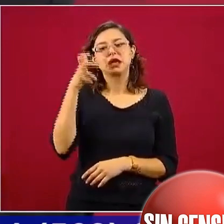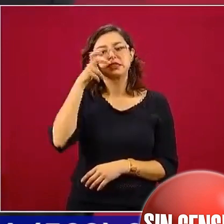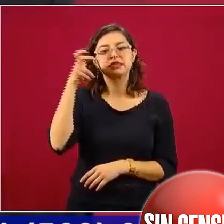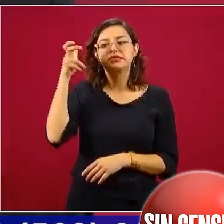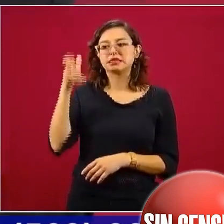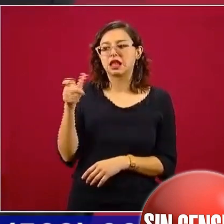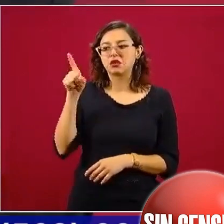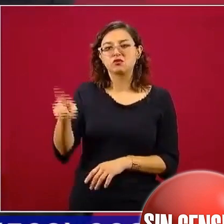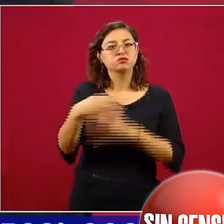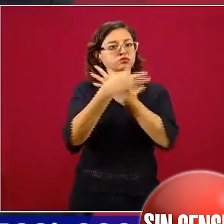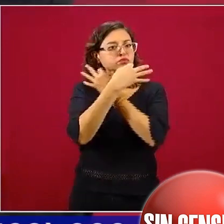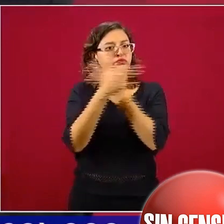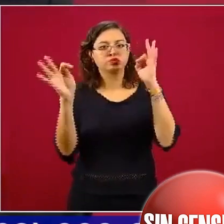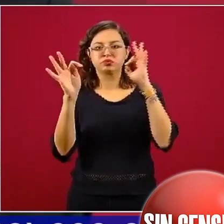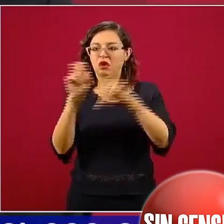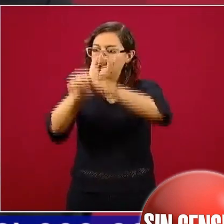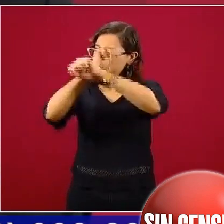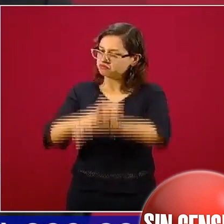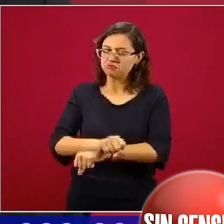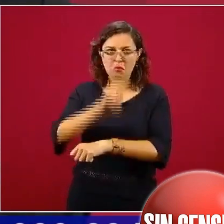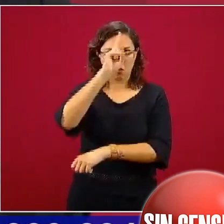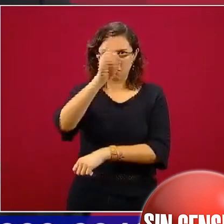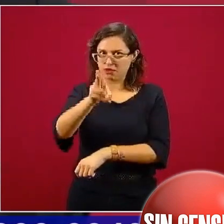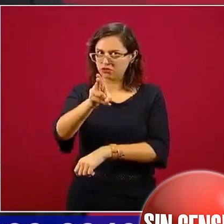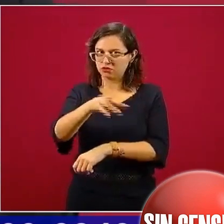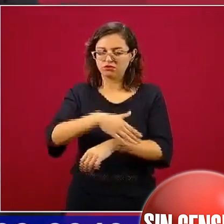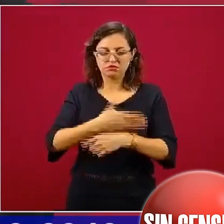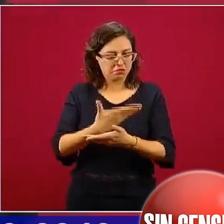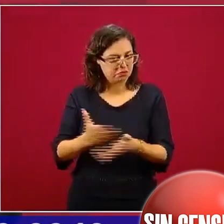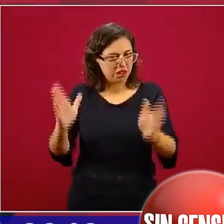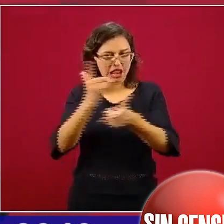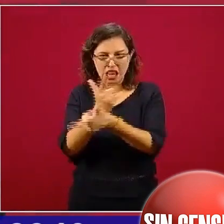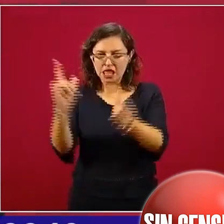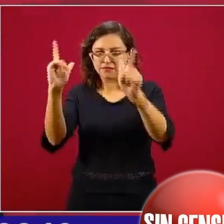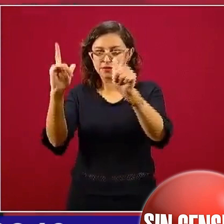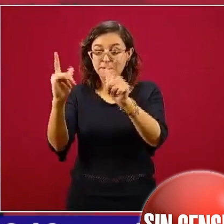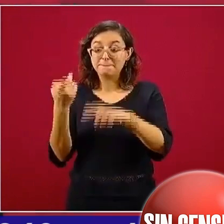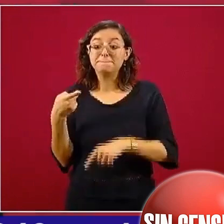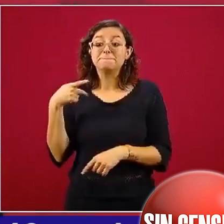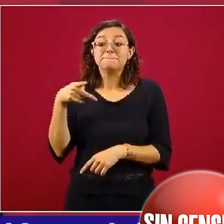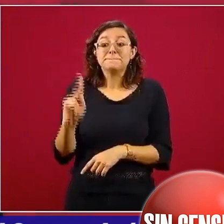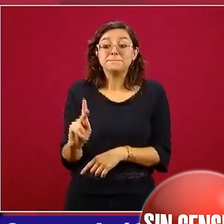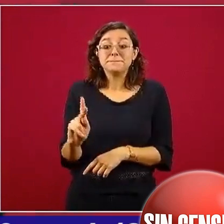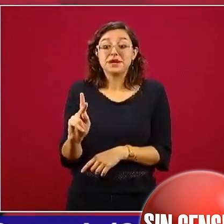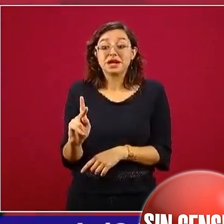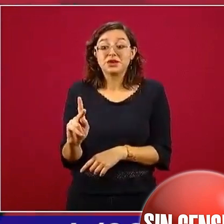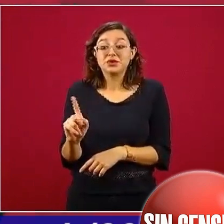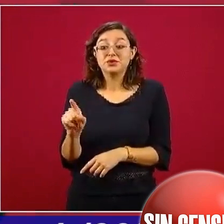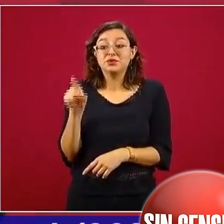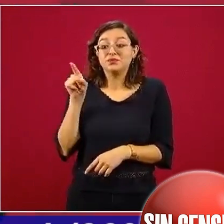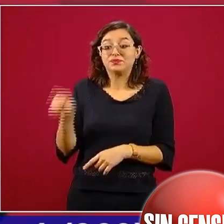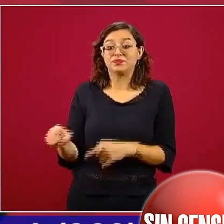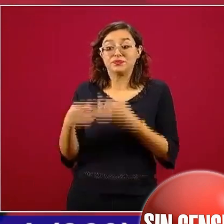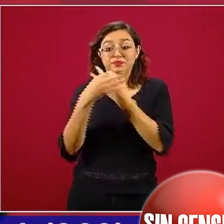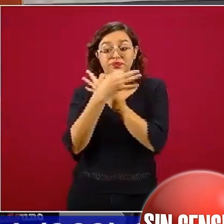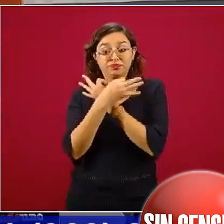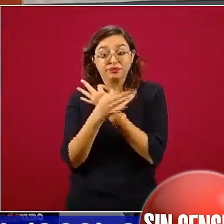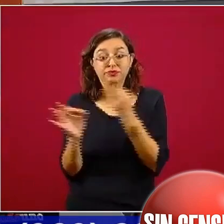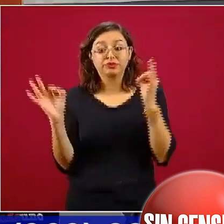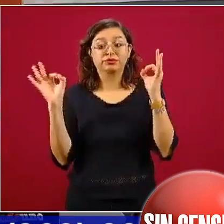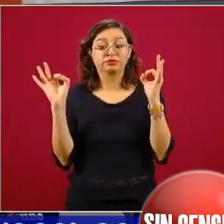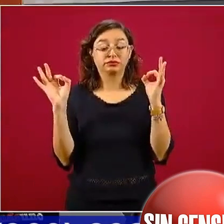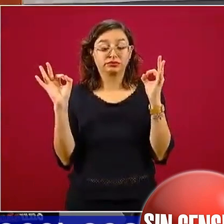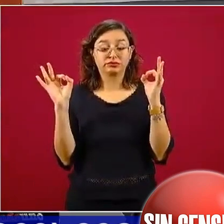declaró abolida la esclavitud, pero fue una declaratoria, una proclama.